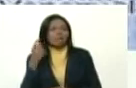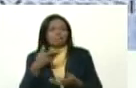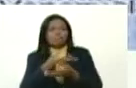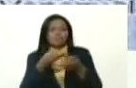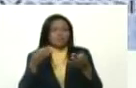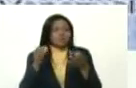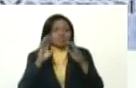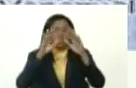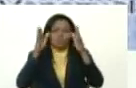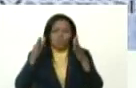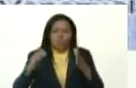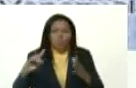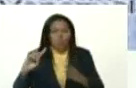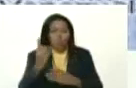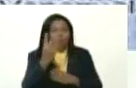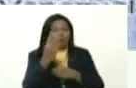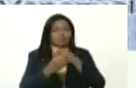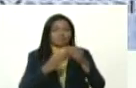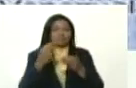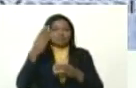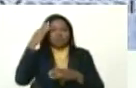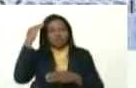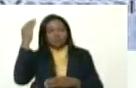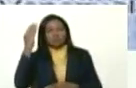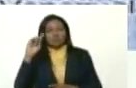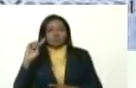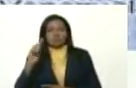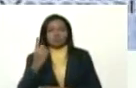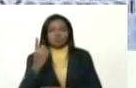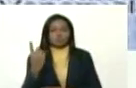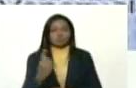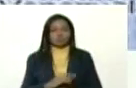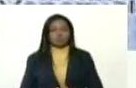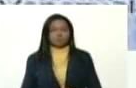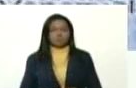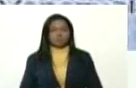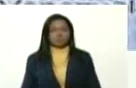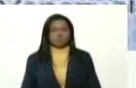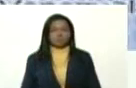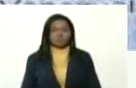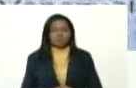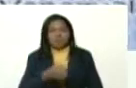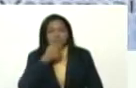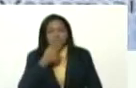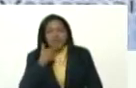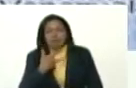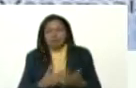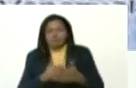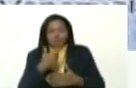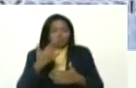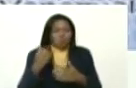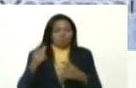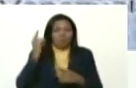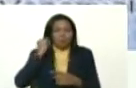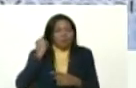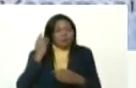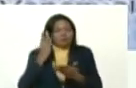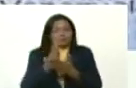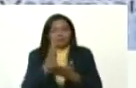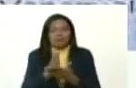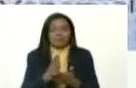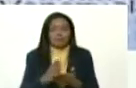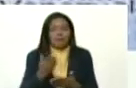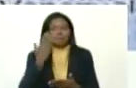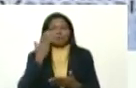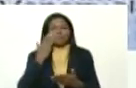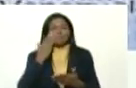maravilloso, único, creación de Dios, único. Es lo más bello que hay. La